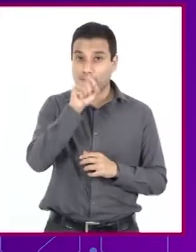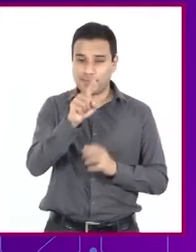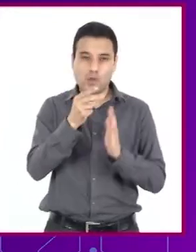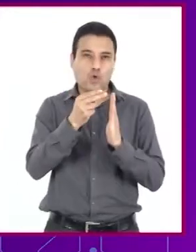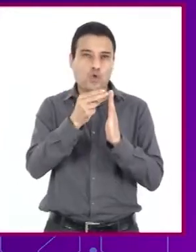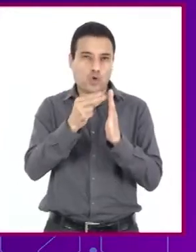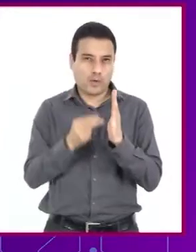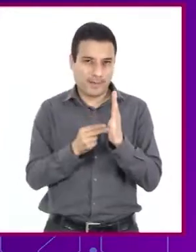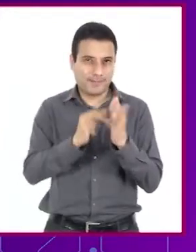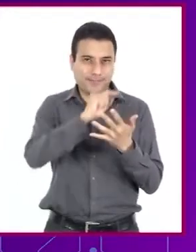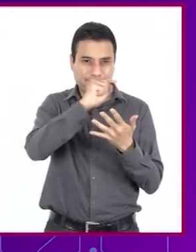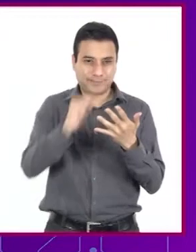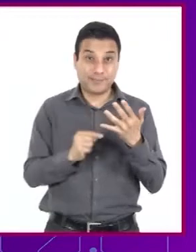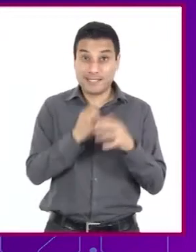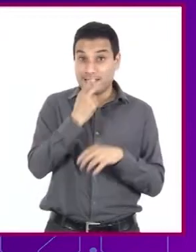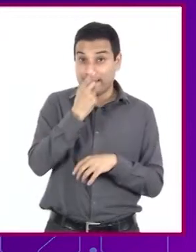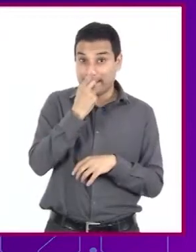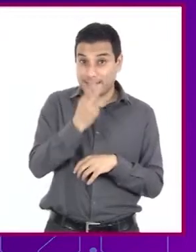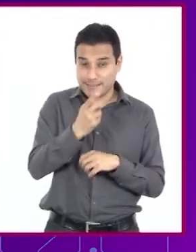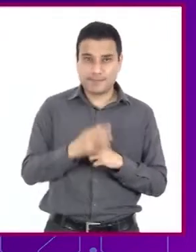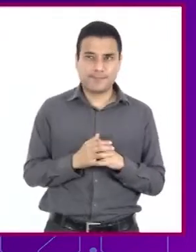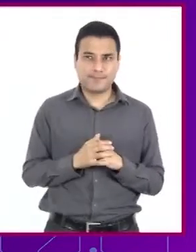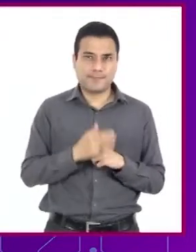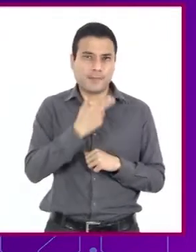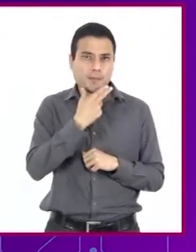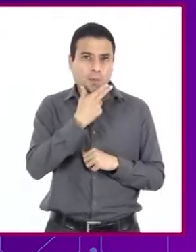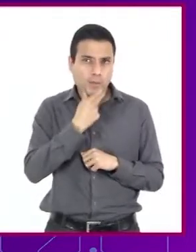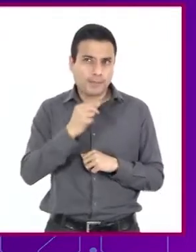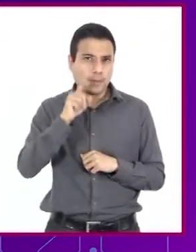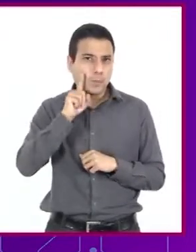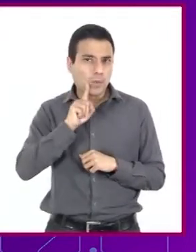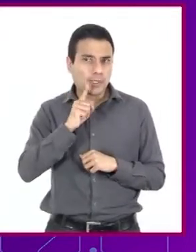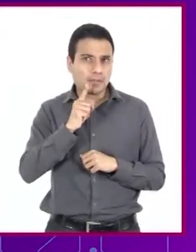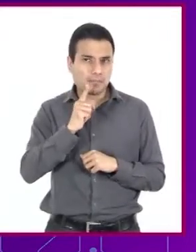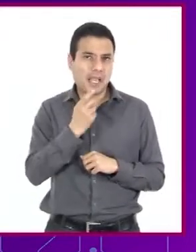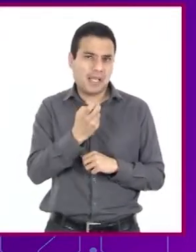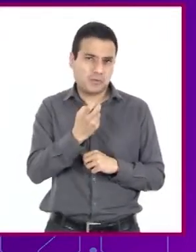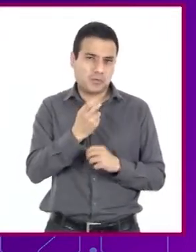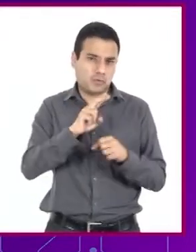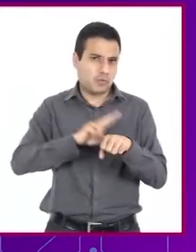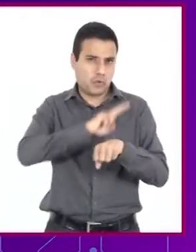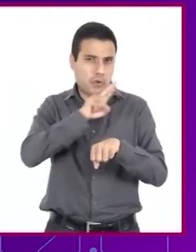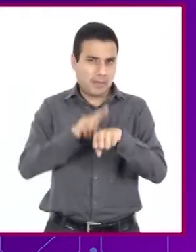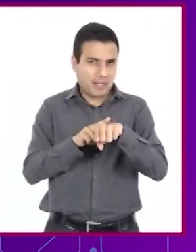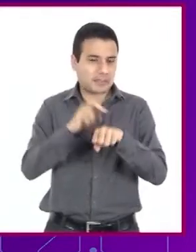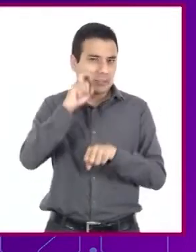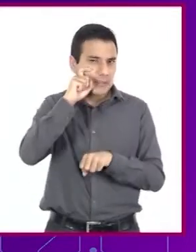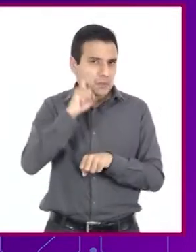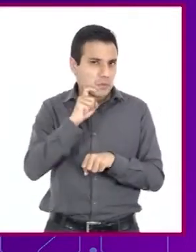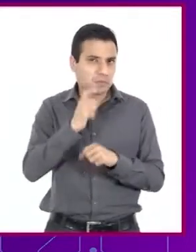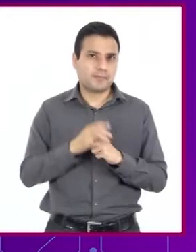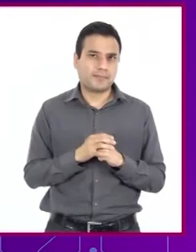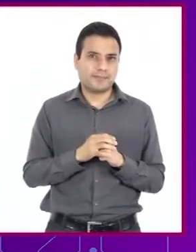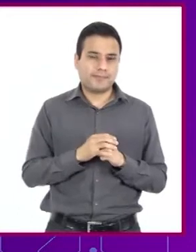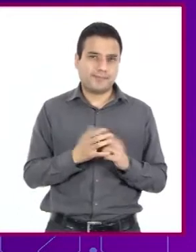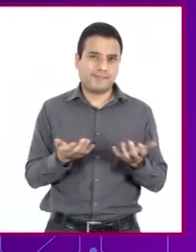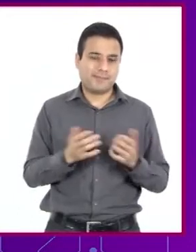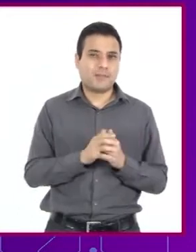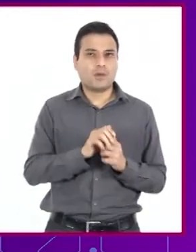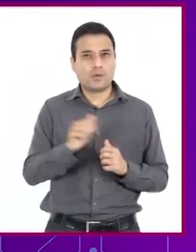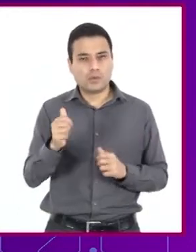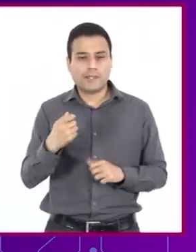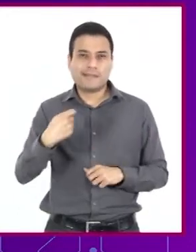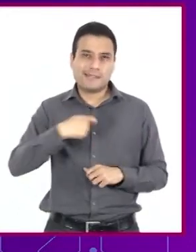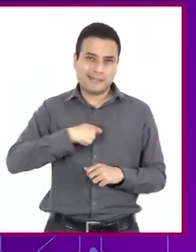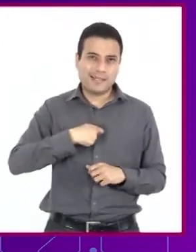mandata la heterosexualidad sobre cualquier otra orientación sexual, identidad de género, vínculo y